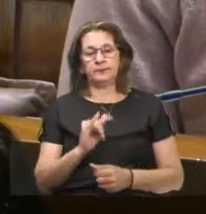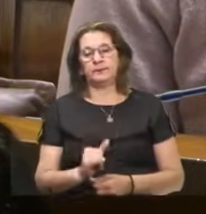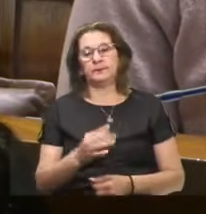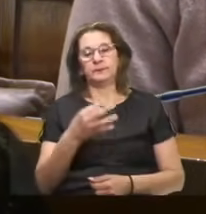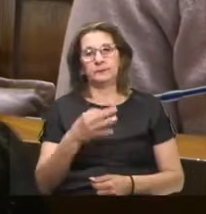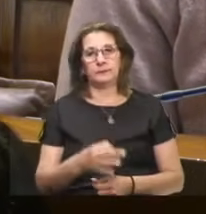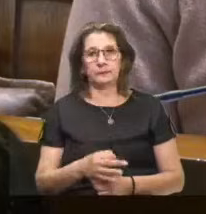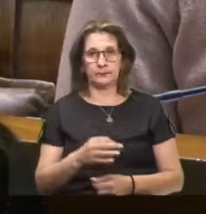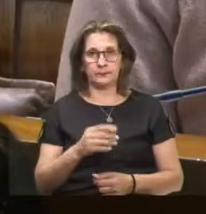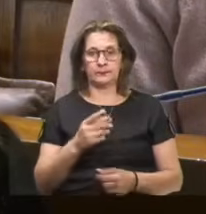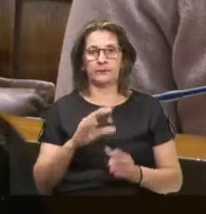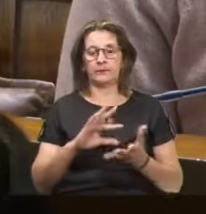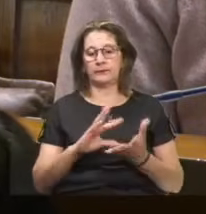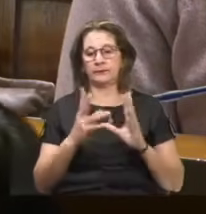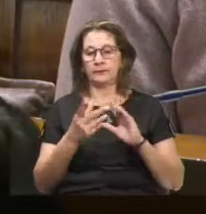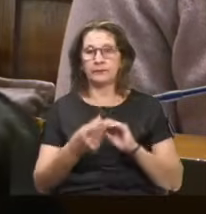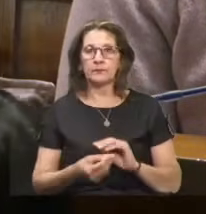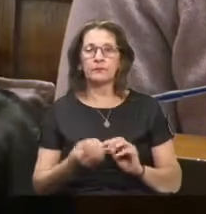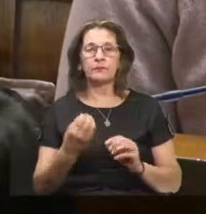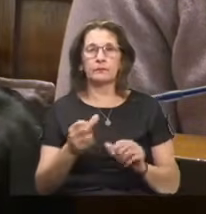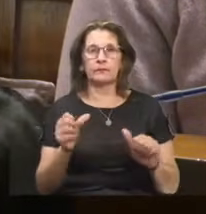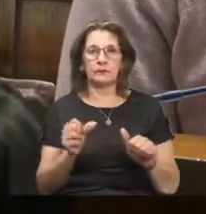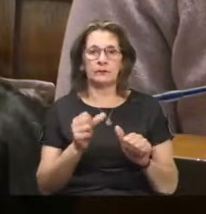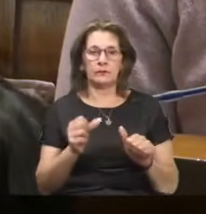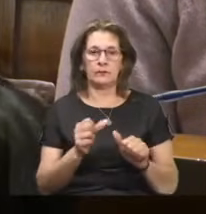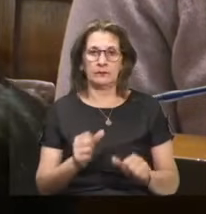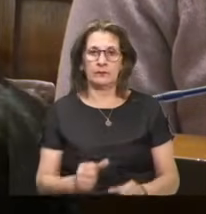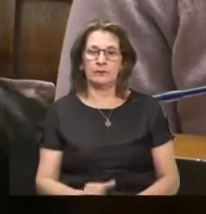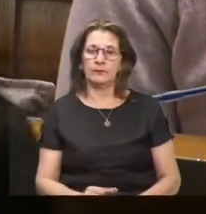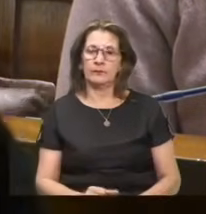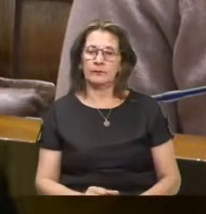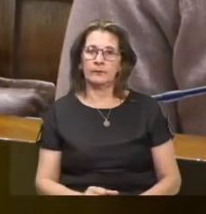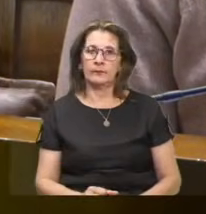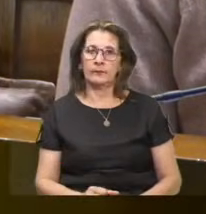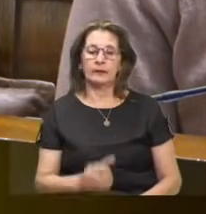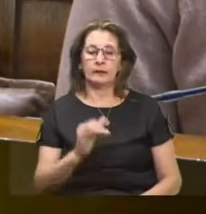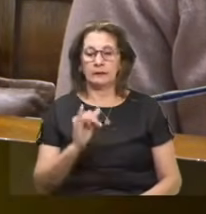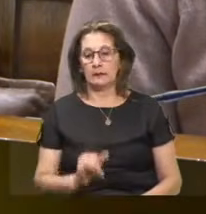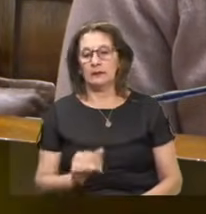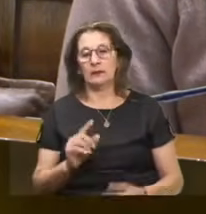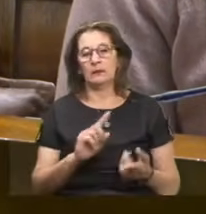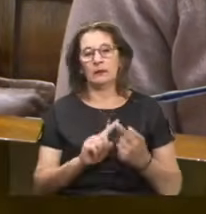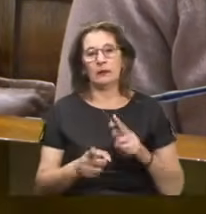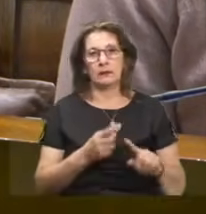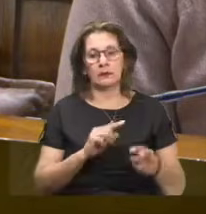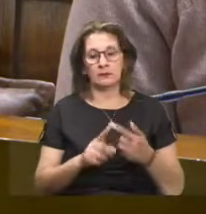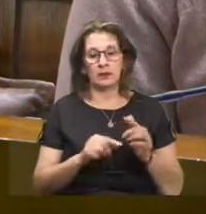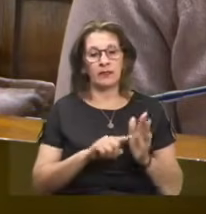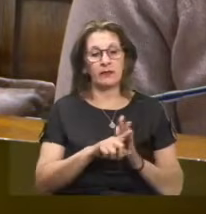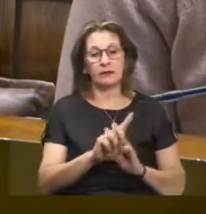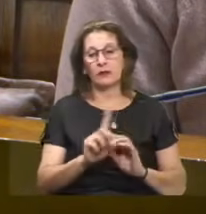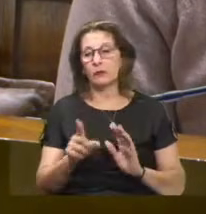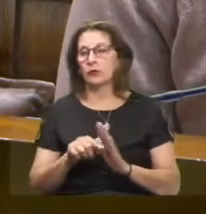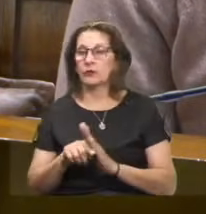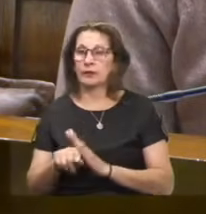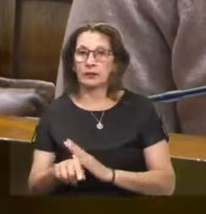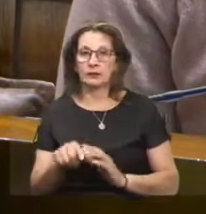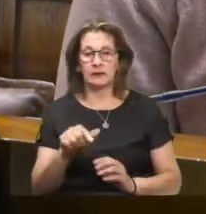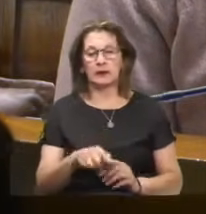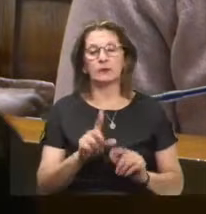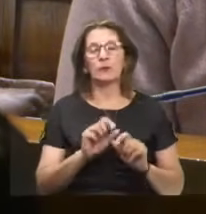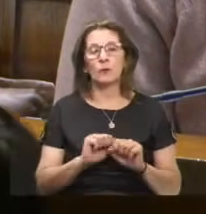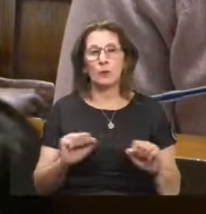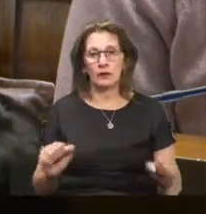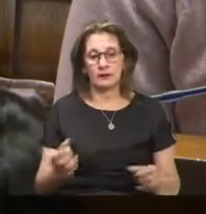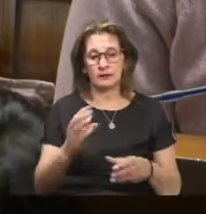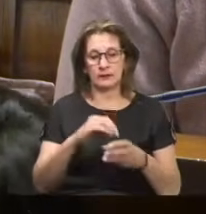concretamente la manera como se ejerce la función. Y la relación directa o indirecta solo puede darse en el marco